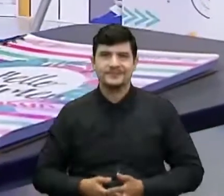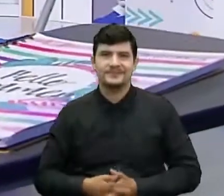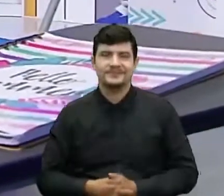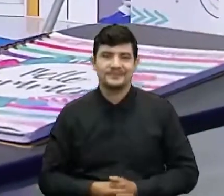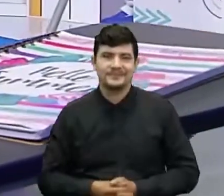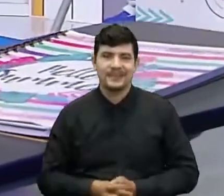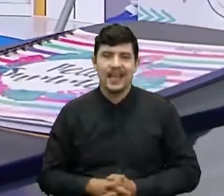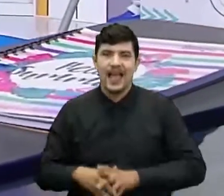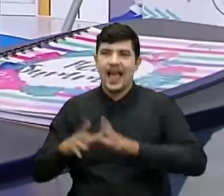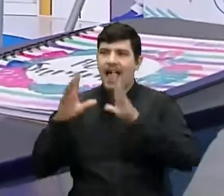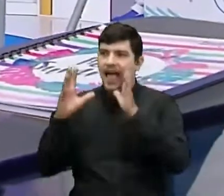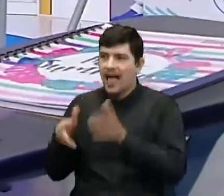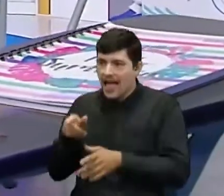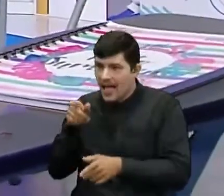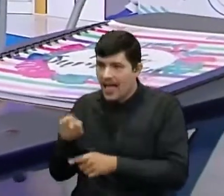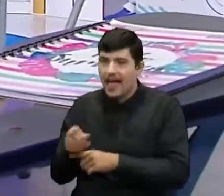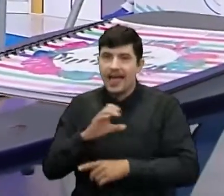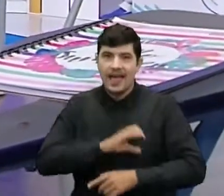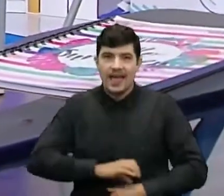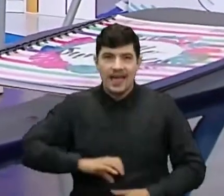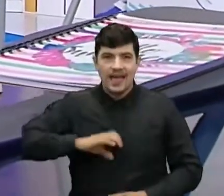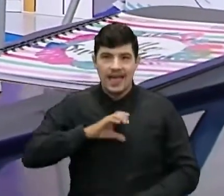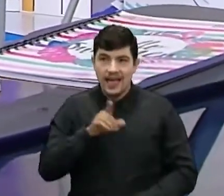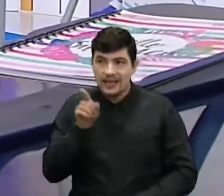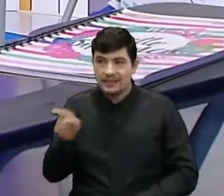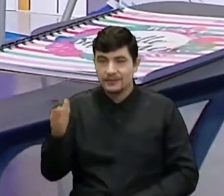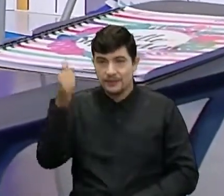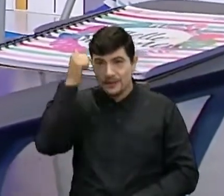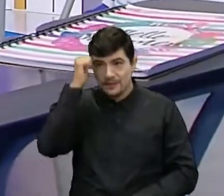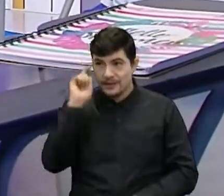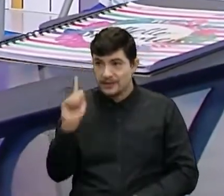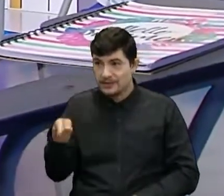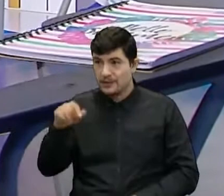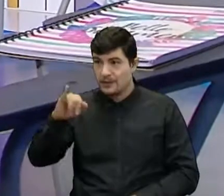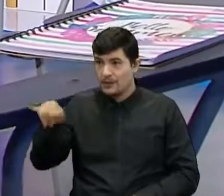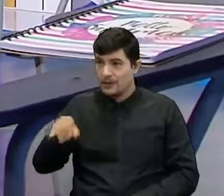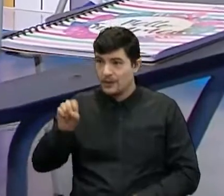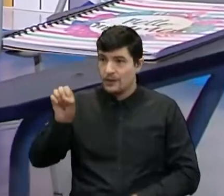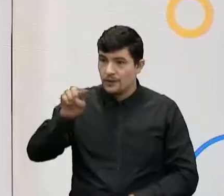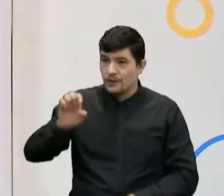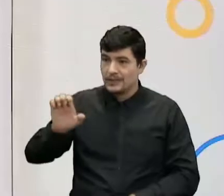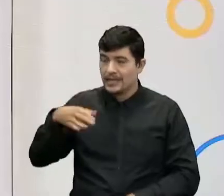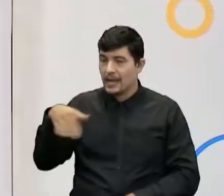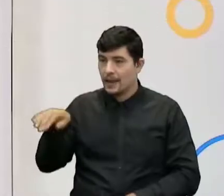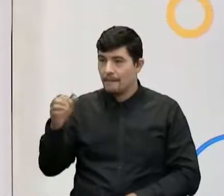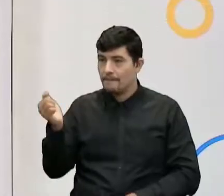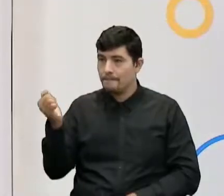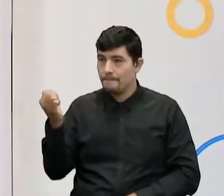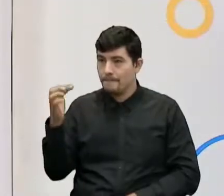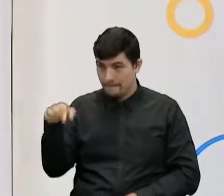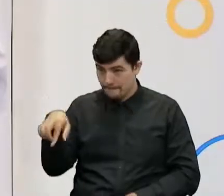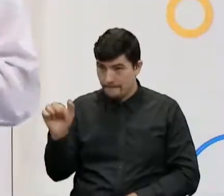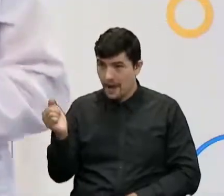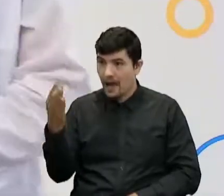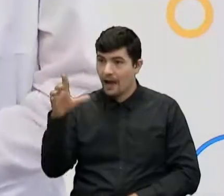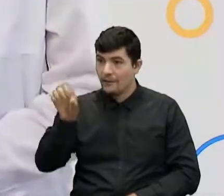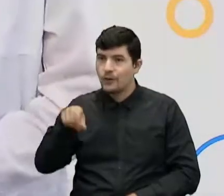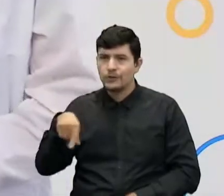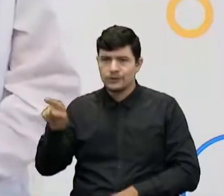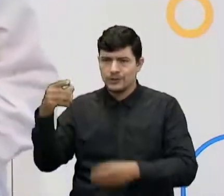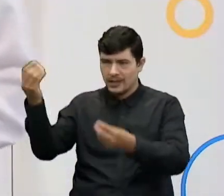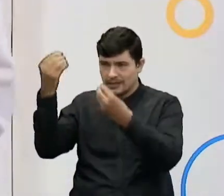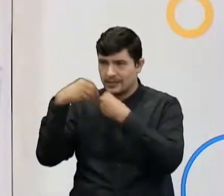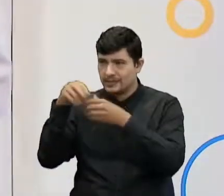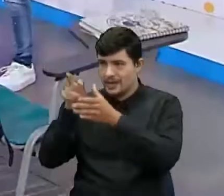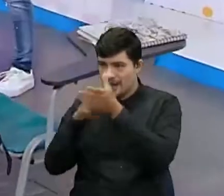Ahí tenían Características De este profesor De este docente José Pablo Cornejo Quien nos enseña Un poquito acerca Pues de ADN Y demás ¿Cierto